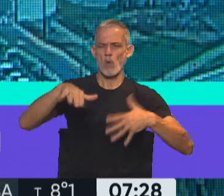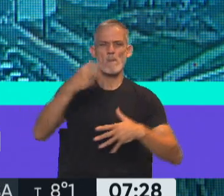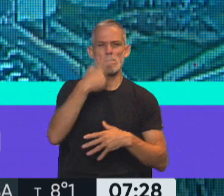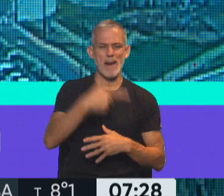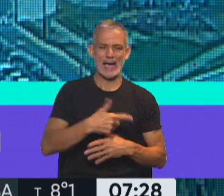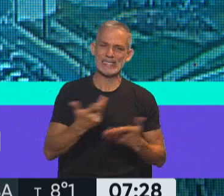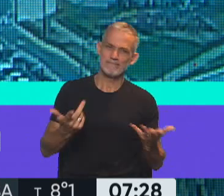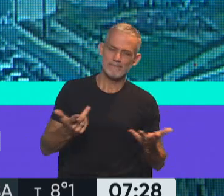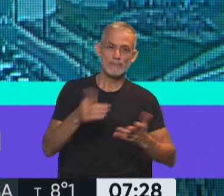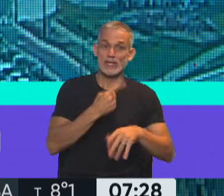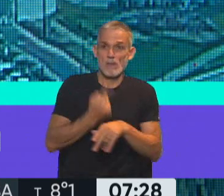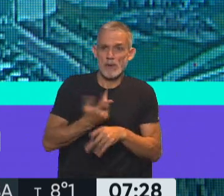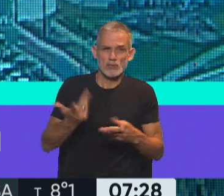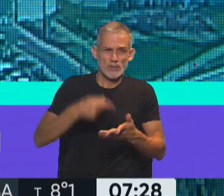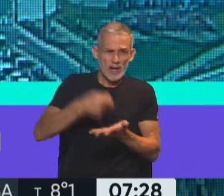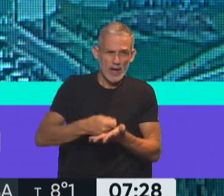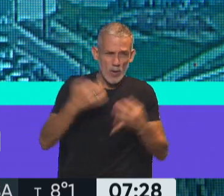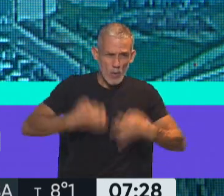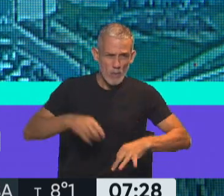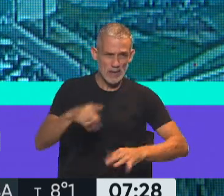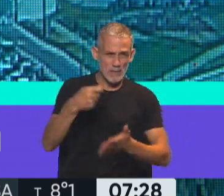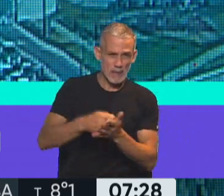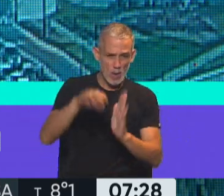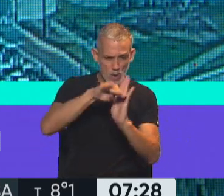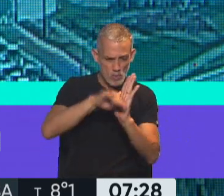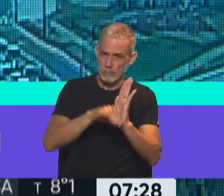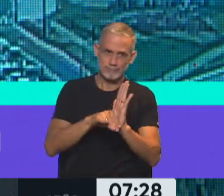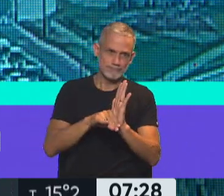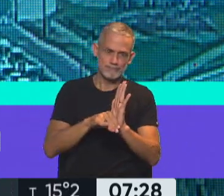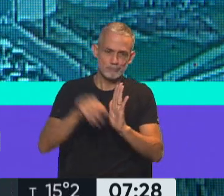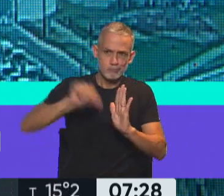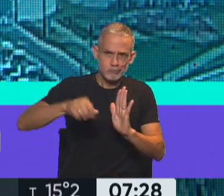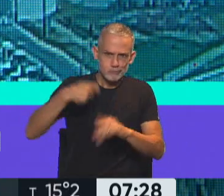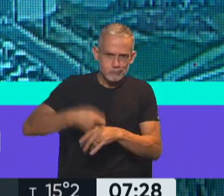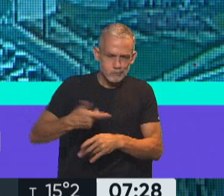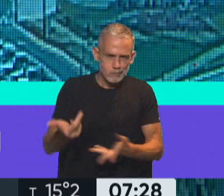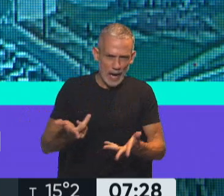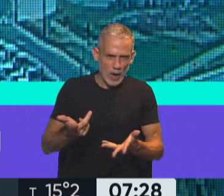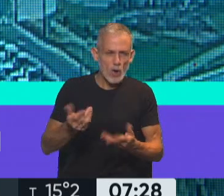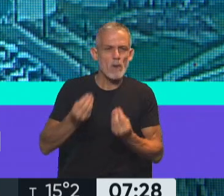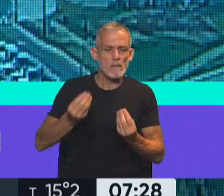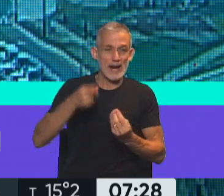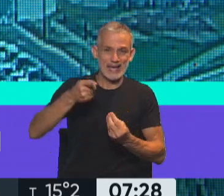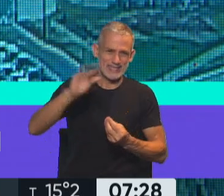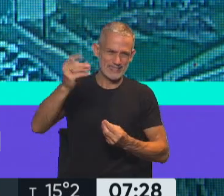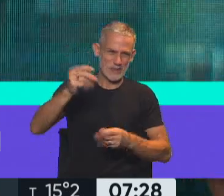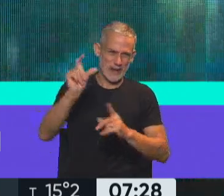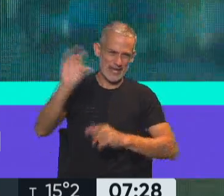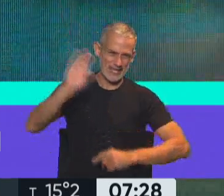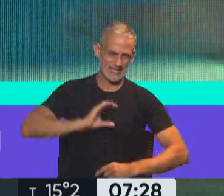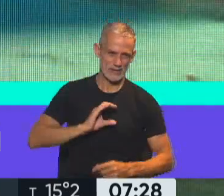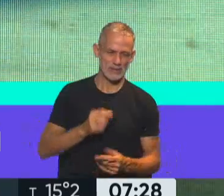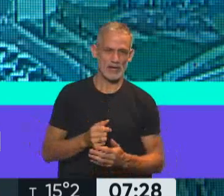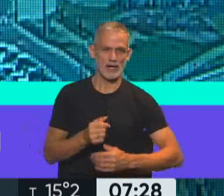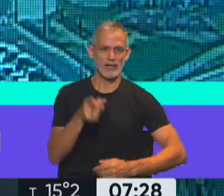mauricio macri que era imposible de cumplir las pautas de el cumplimiento para precisamente cumplir con